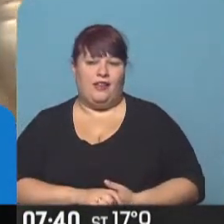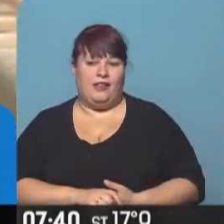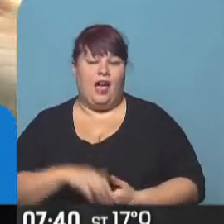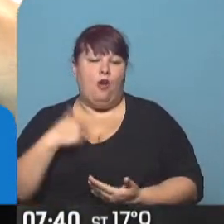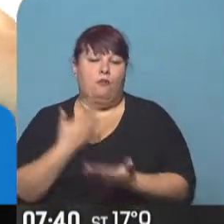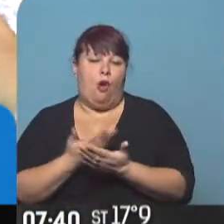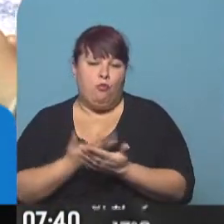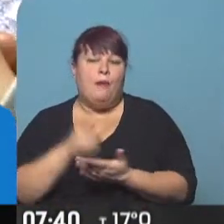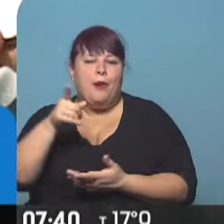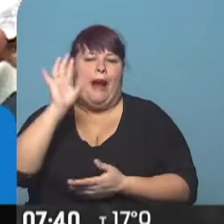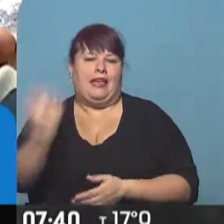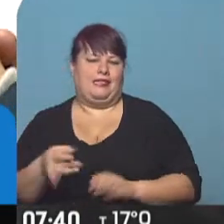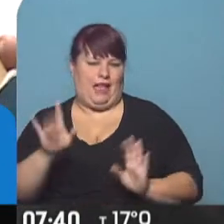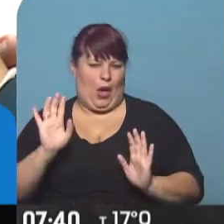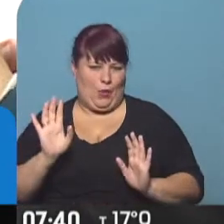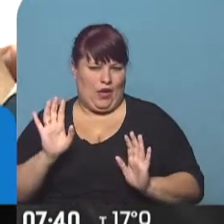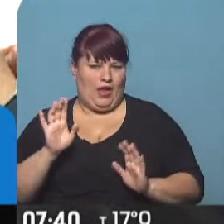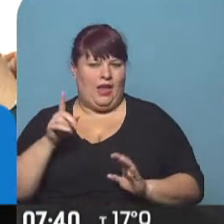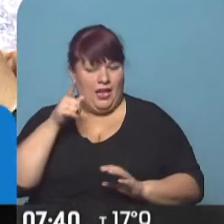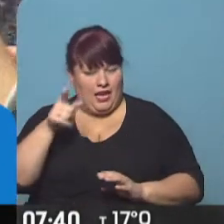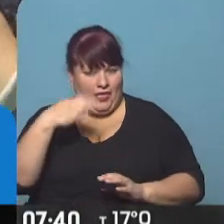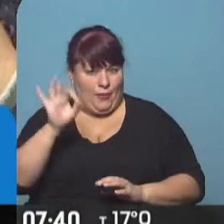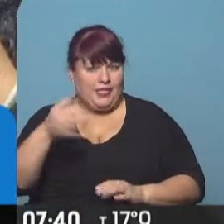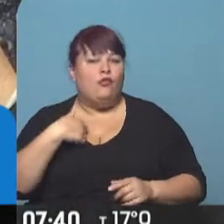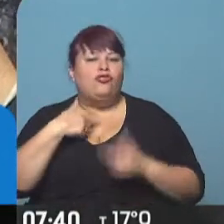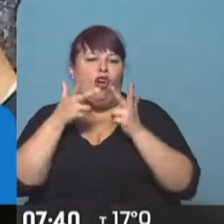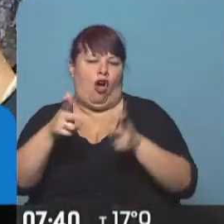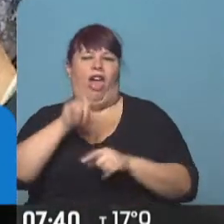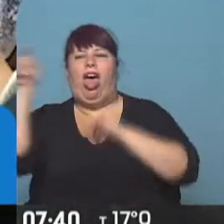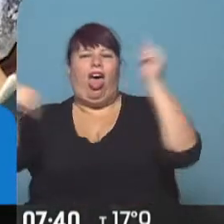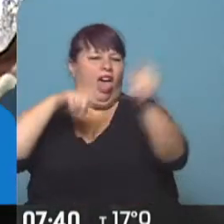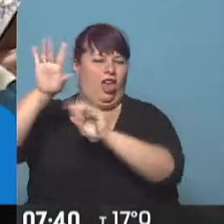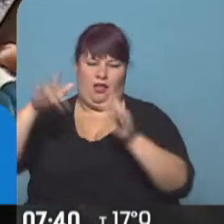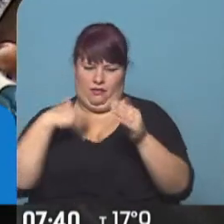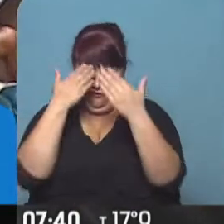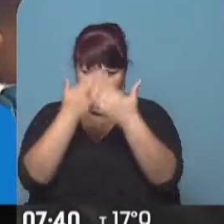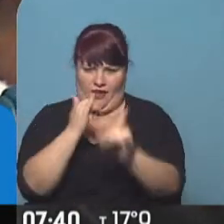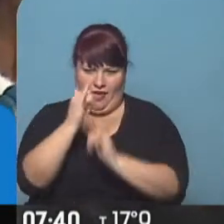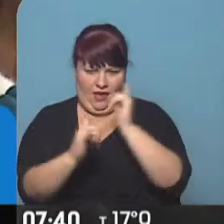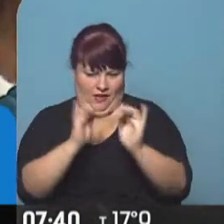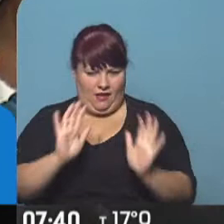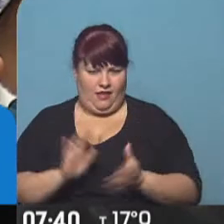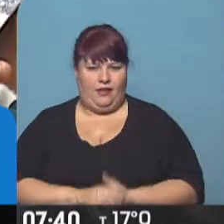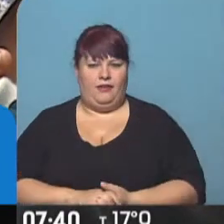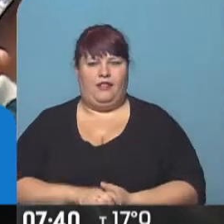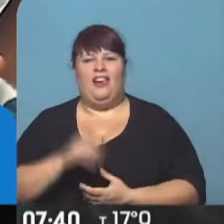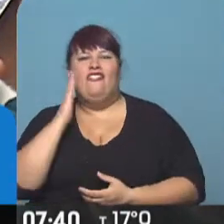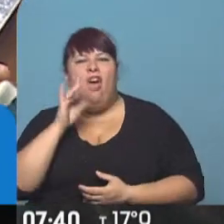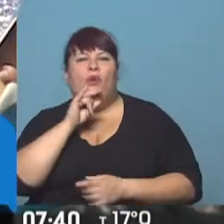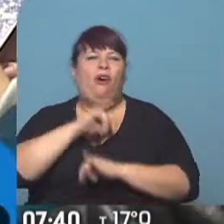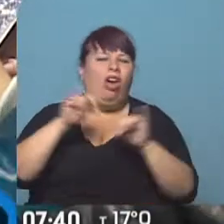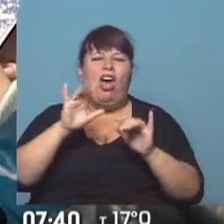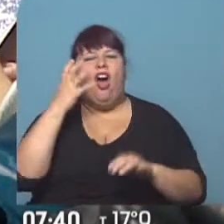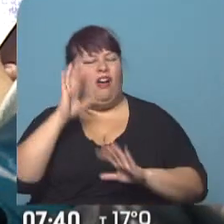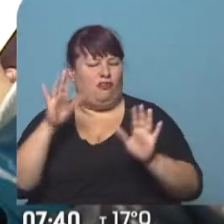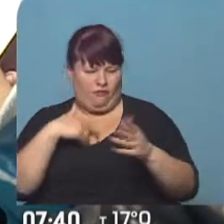había una oferta, pero para que él se entere y... Que se entere de mi boca y no después a través de una red o por la